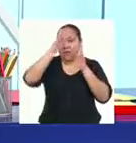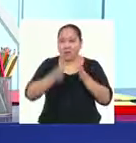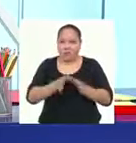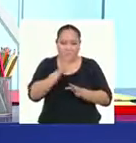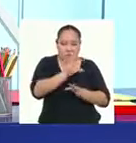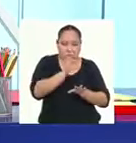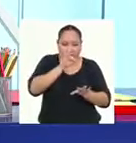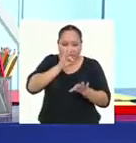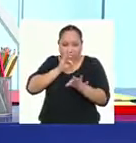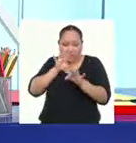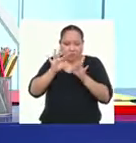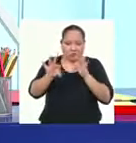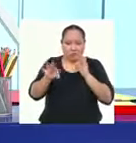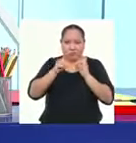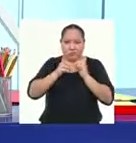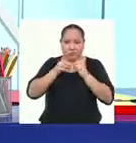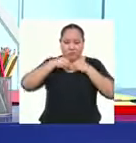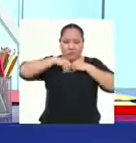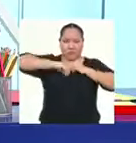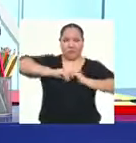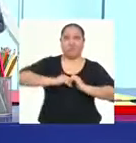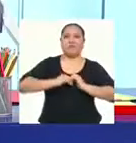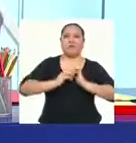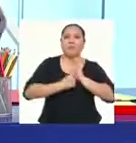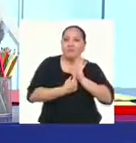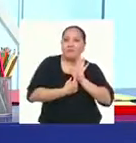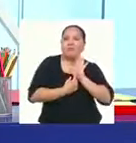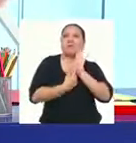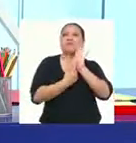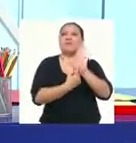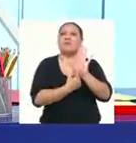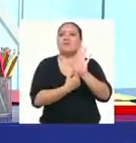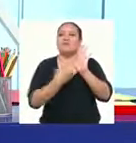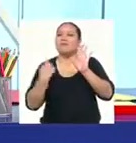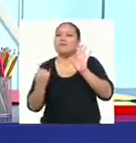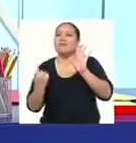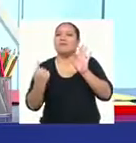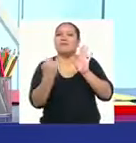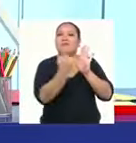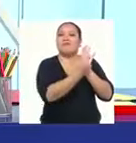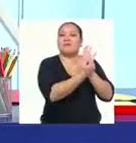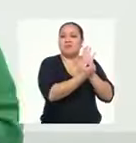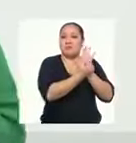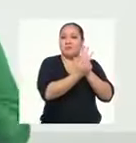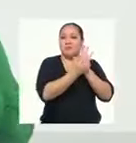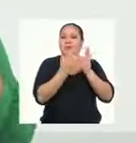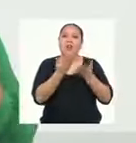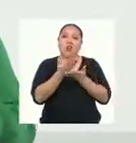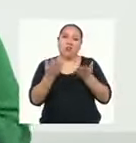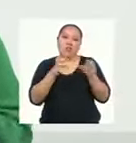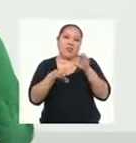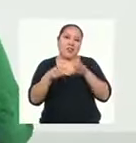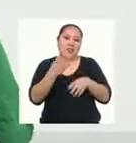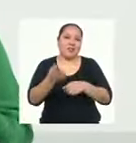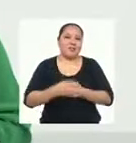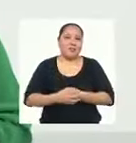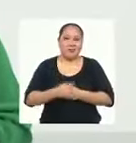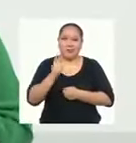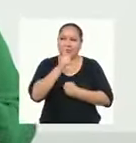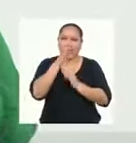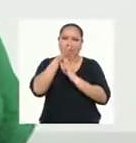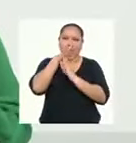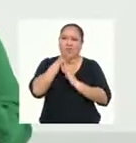ingredientes positivos necesarios para resaltar en cada uno de sus rubros. En vez de generar